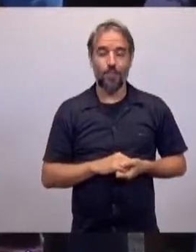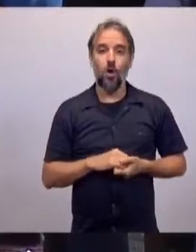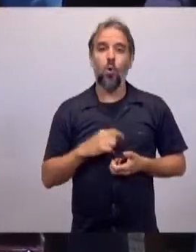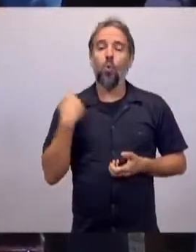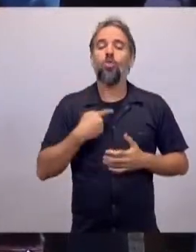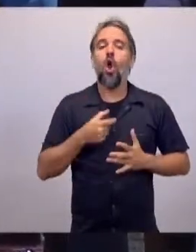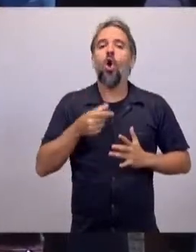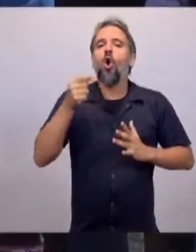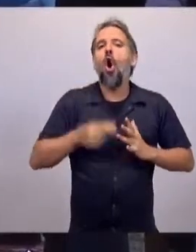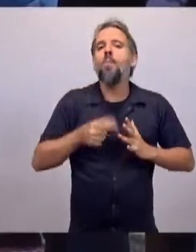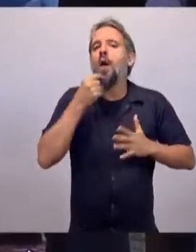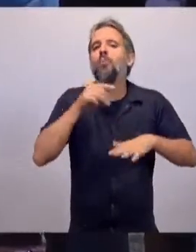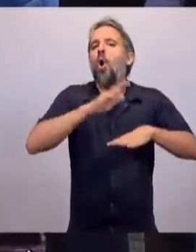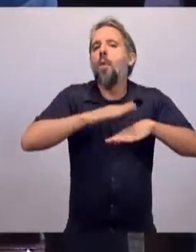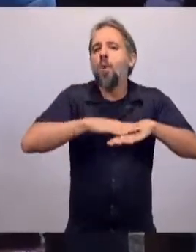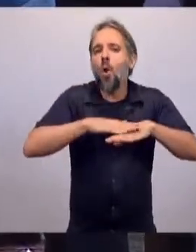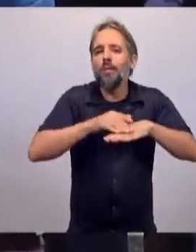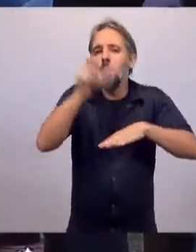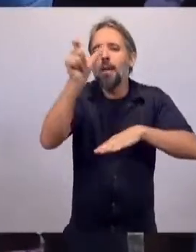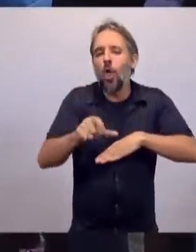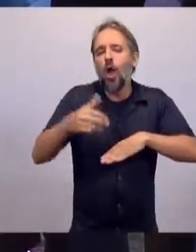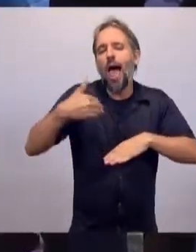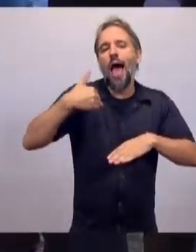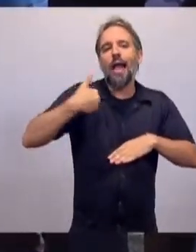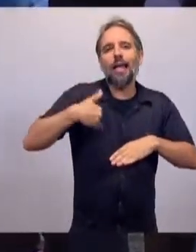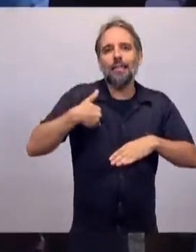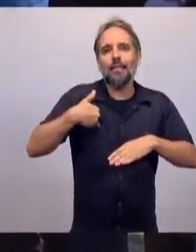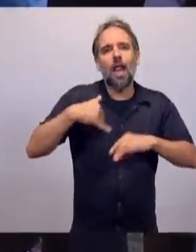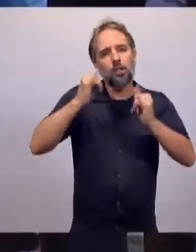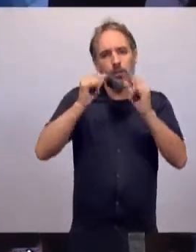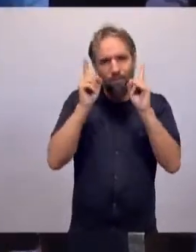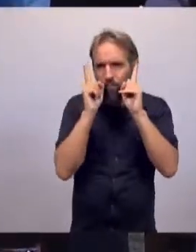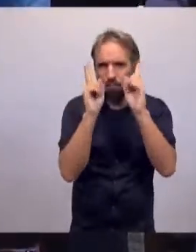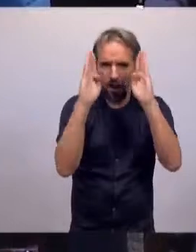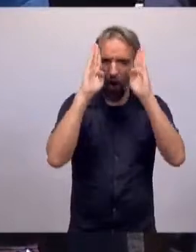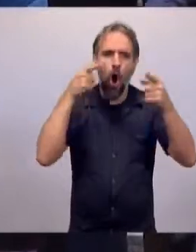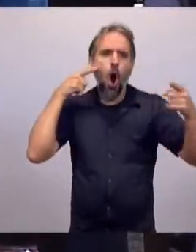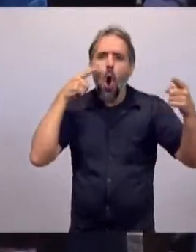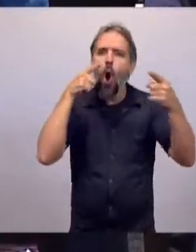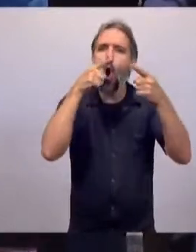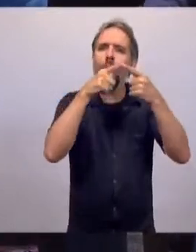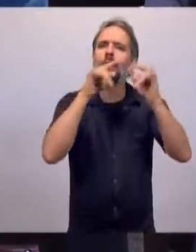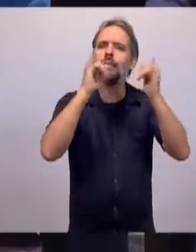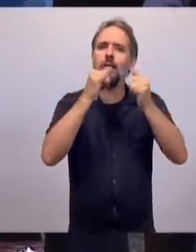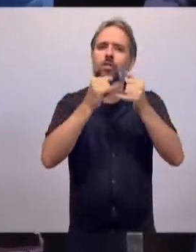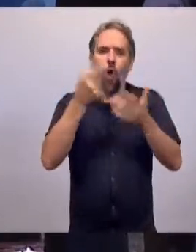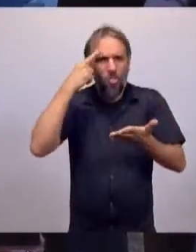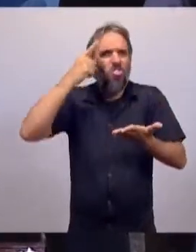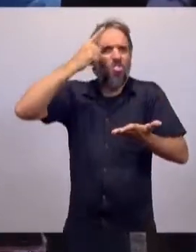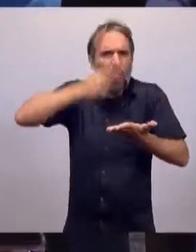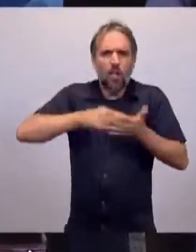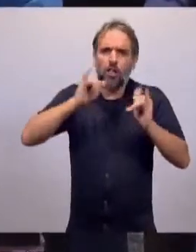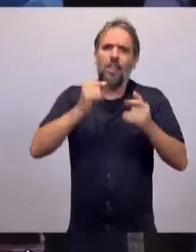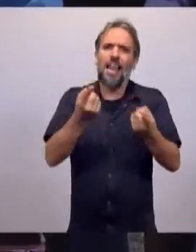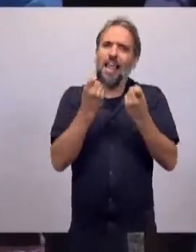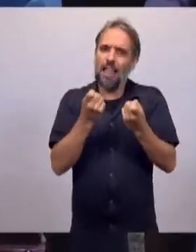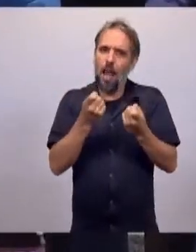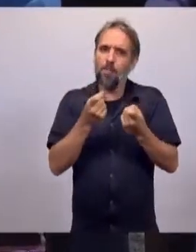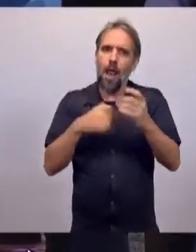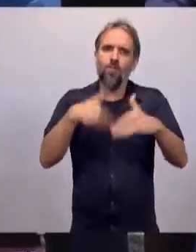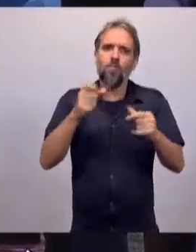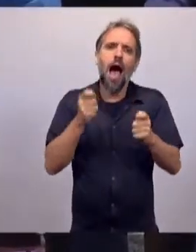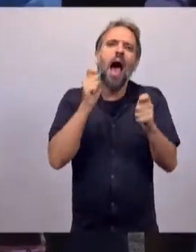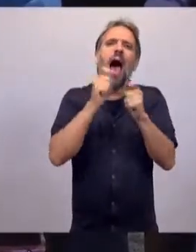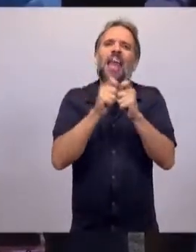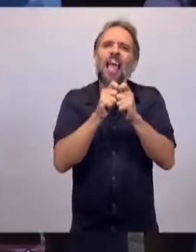nuestro compromiso con los argentinos es inalterable. Vamos a tomar todas las decisiones necesarias para arreglar